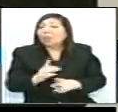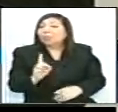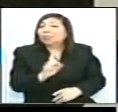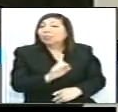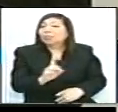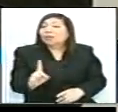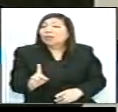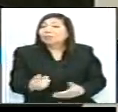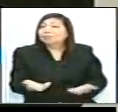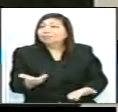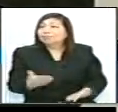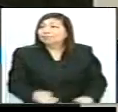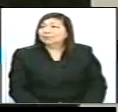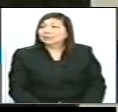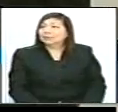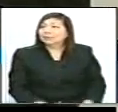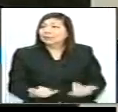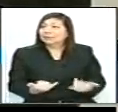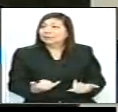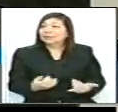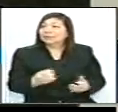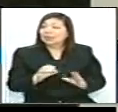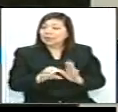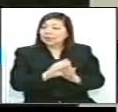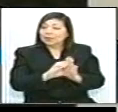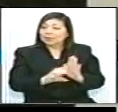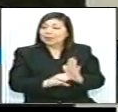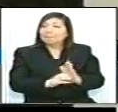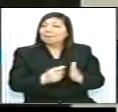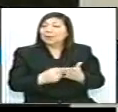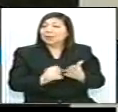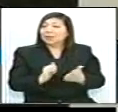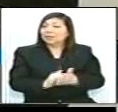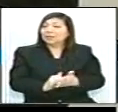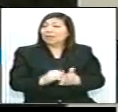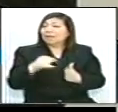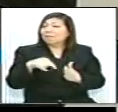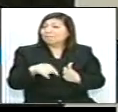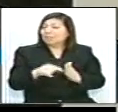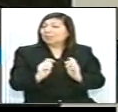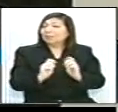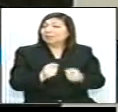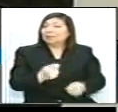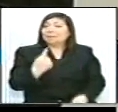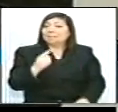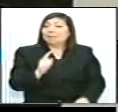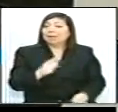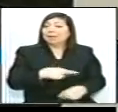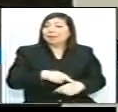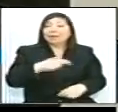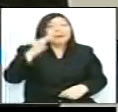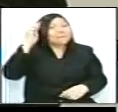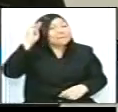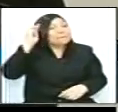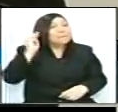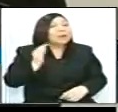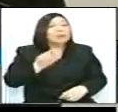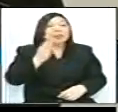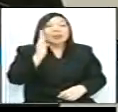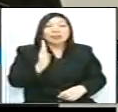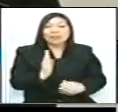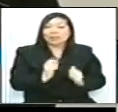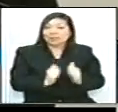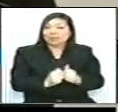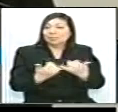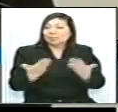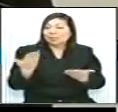y estamos queriendo que esto se constituya, porque esos son fondos que se han destinado para la región Madre de Dios, y con cargo